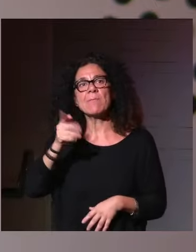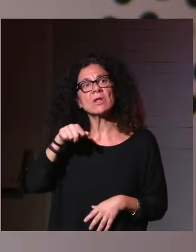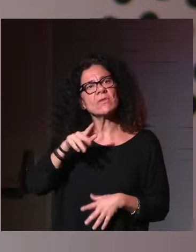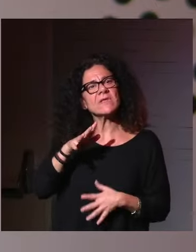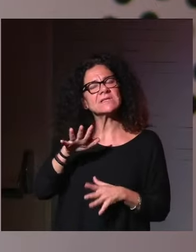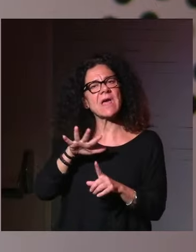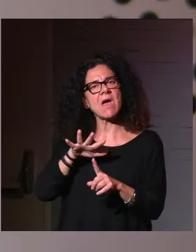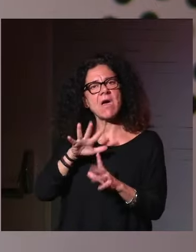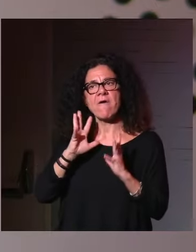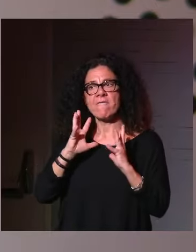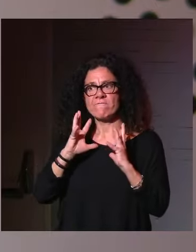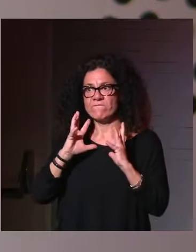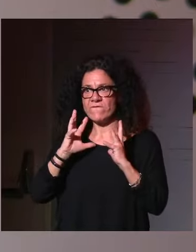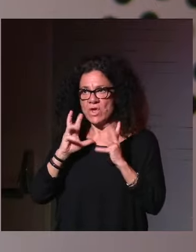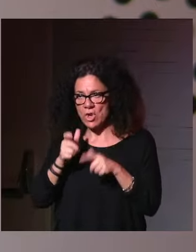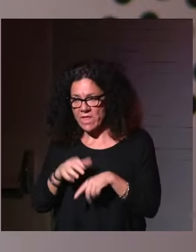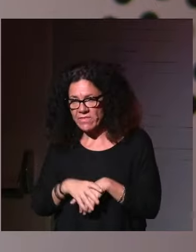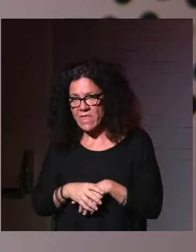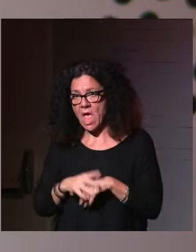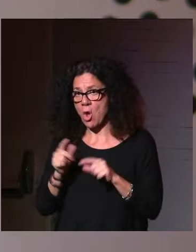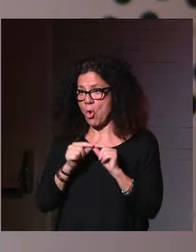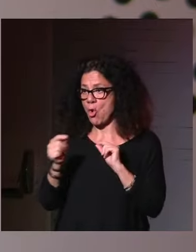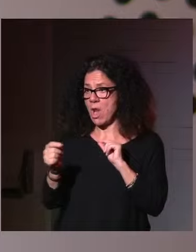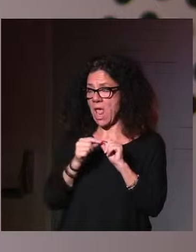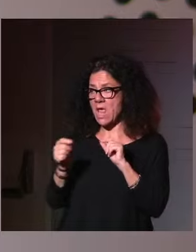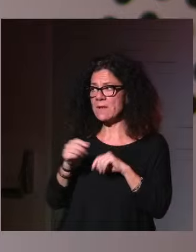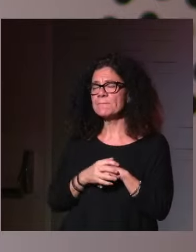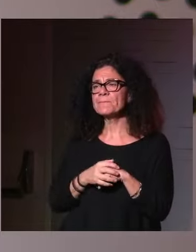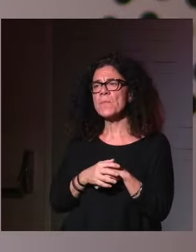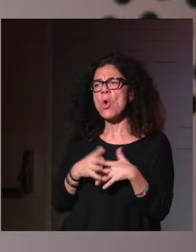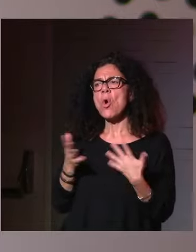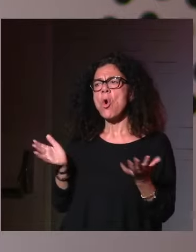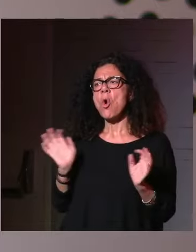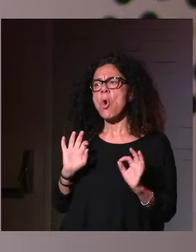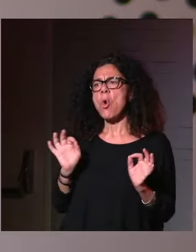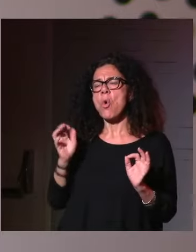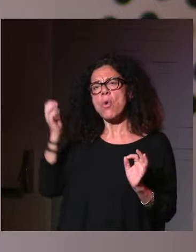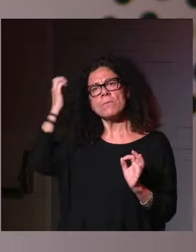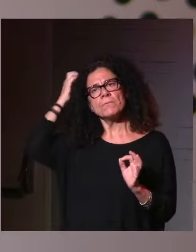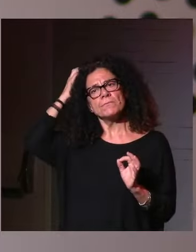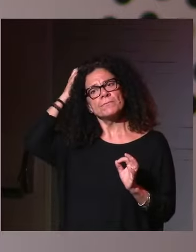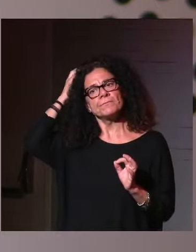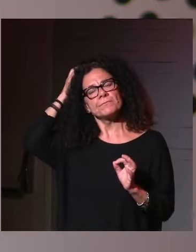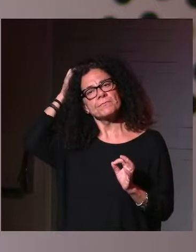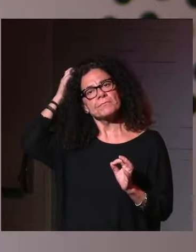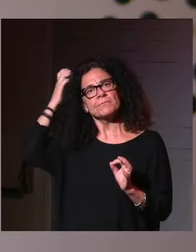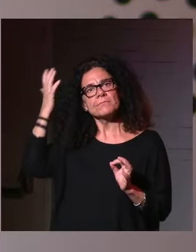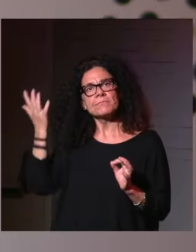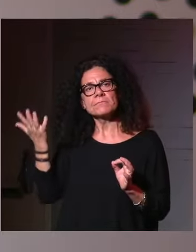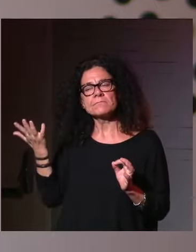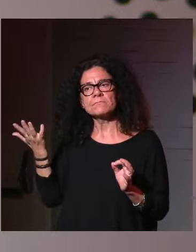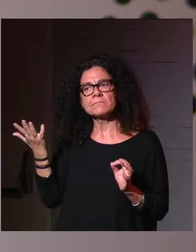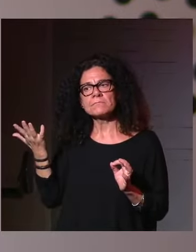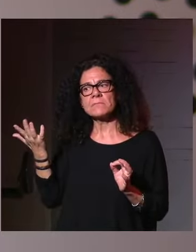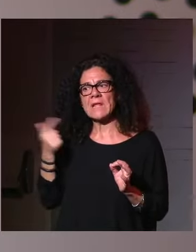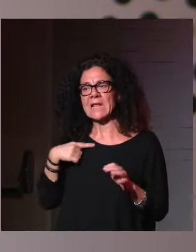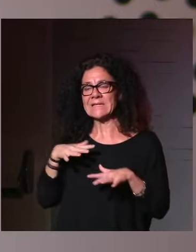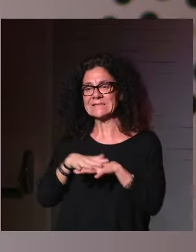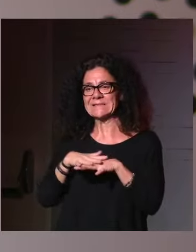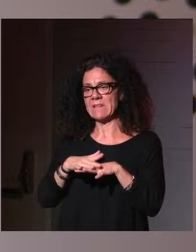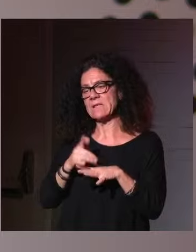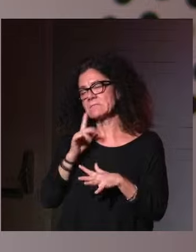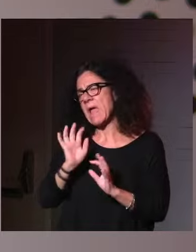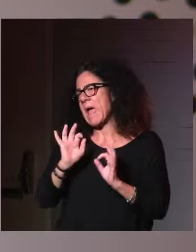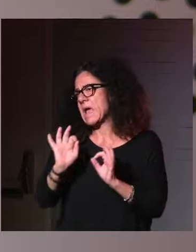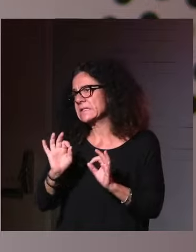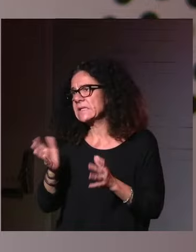violencia en online que quizás o se da muy por descontado porque se da muy por descontado que las redes son así o